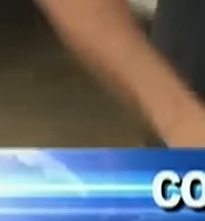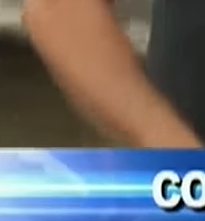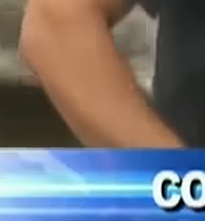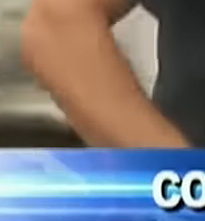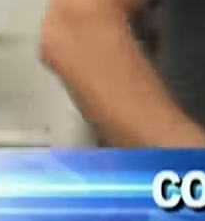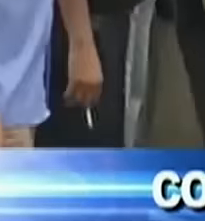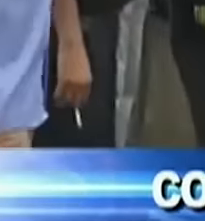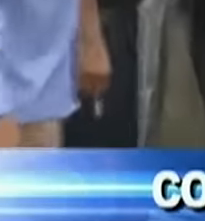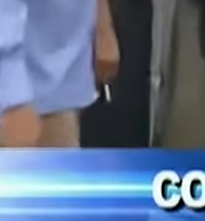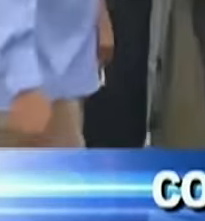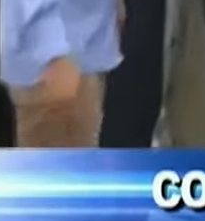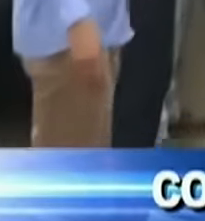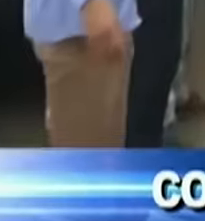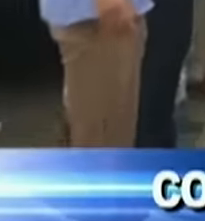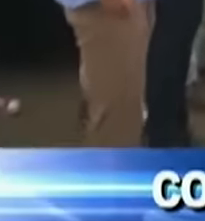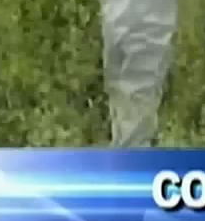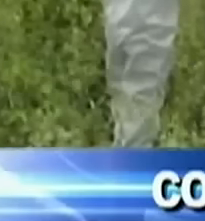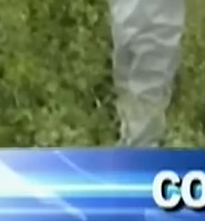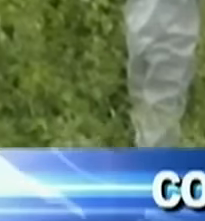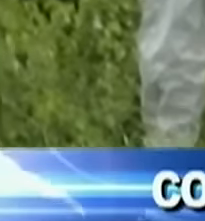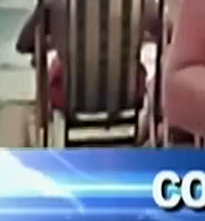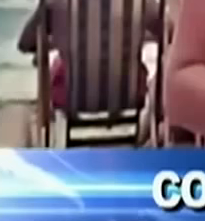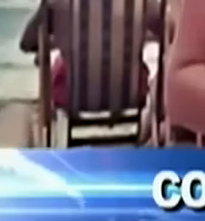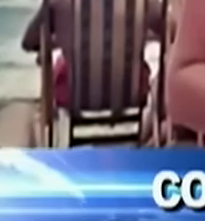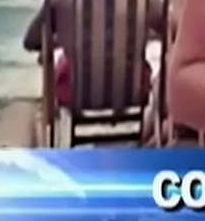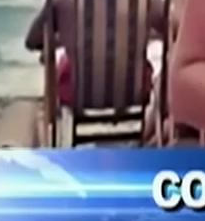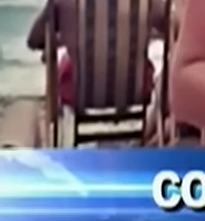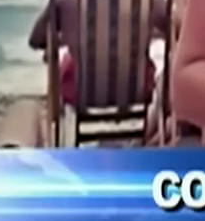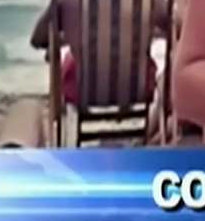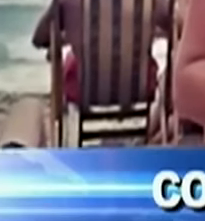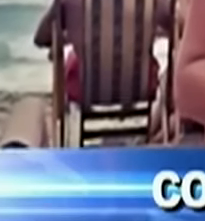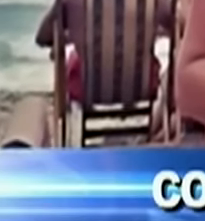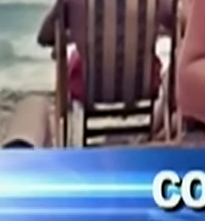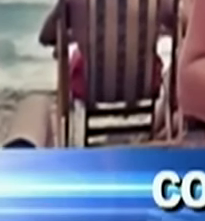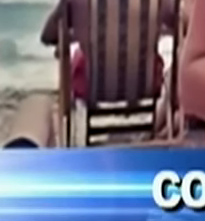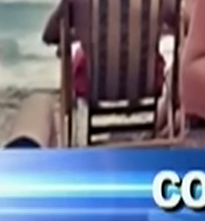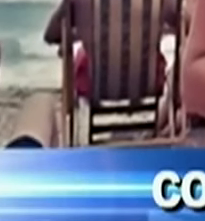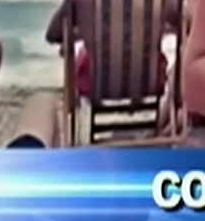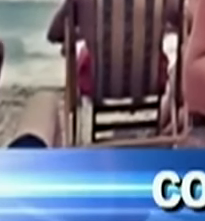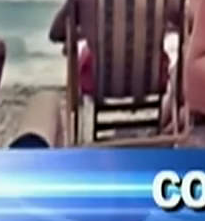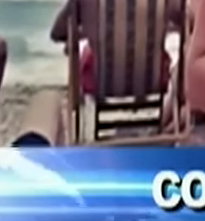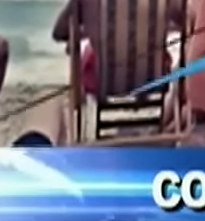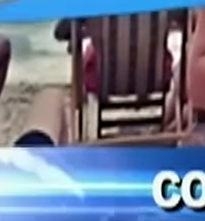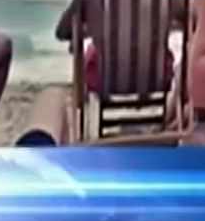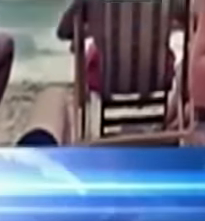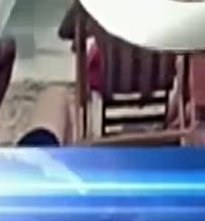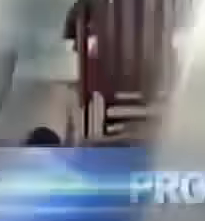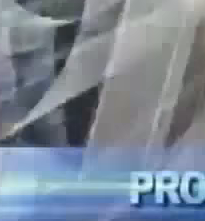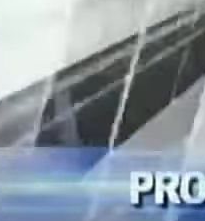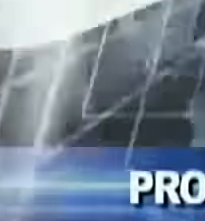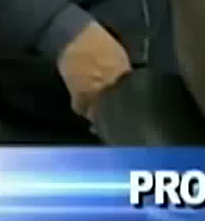de trabajar cometerían un atroz crimen.